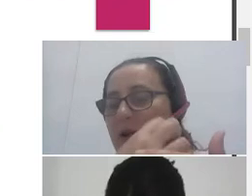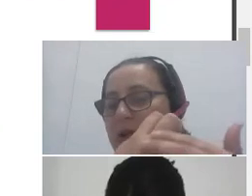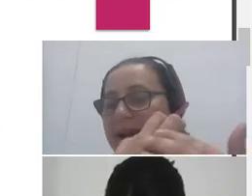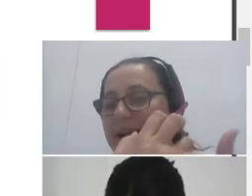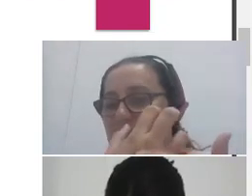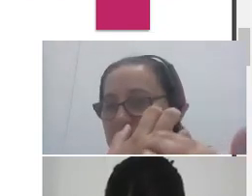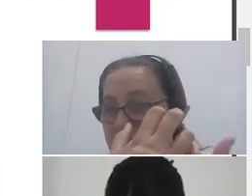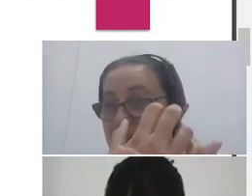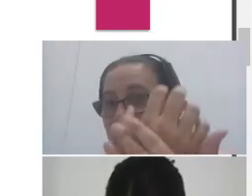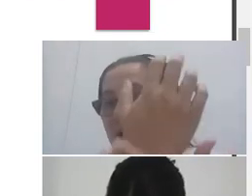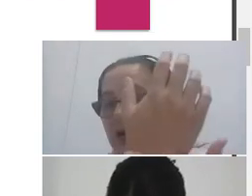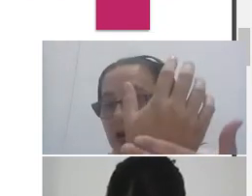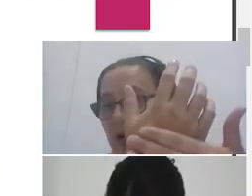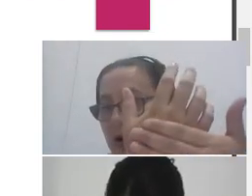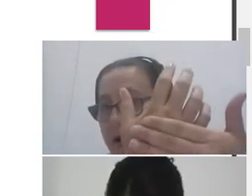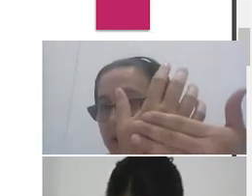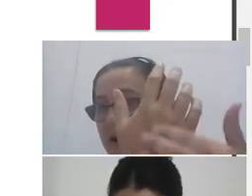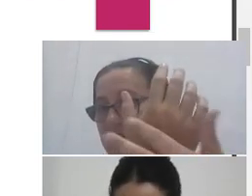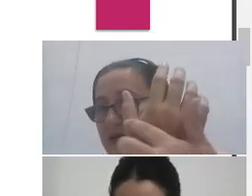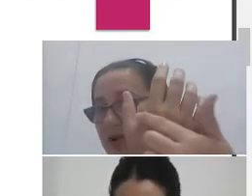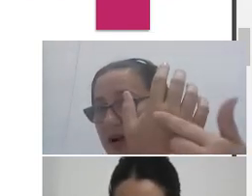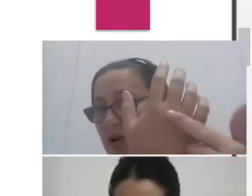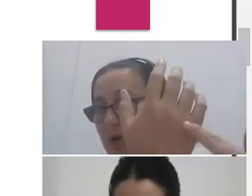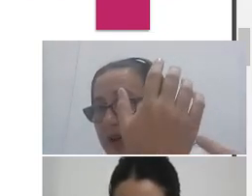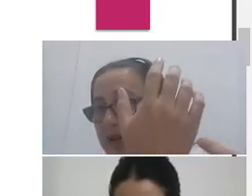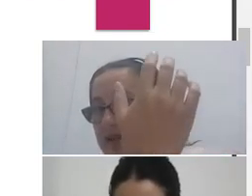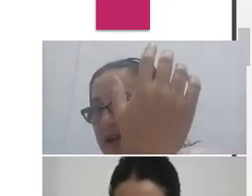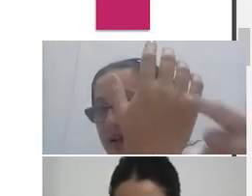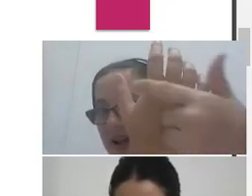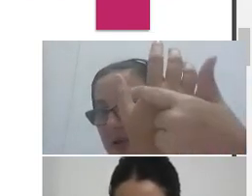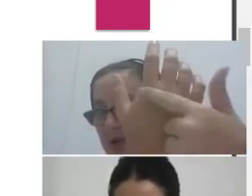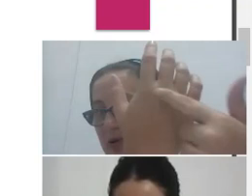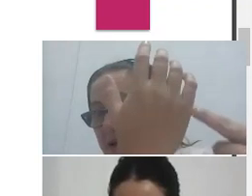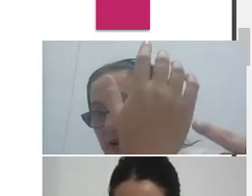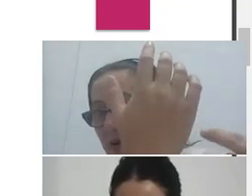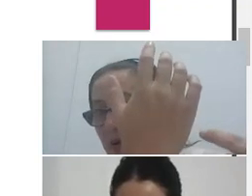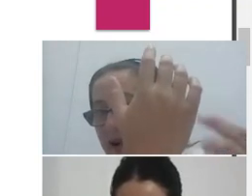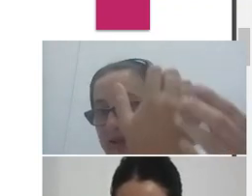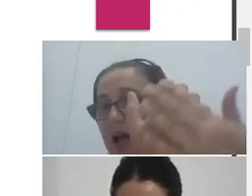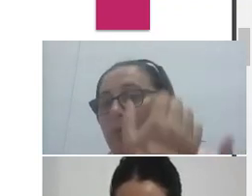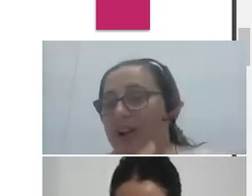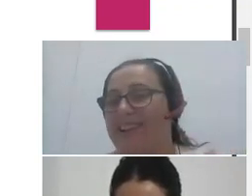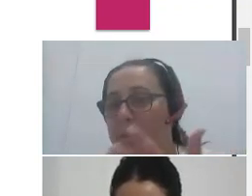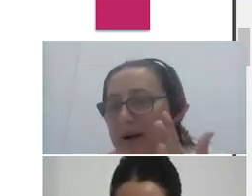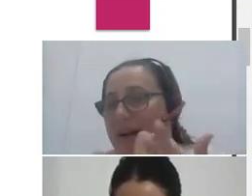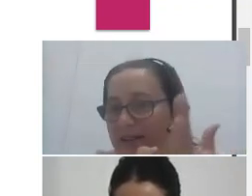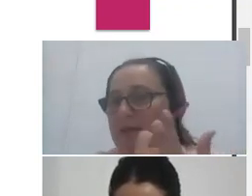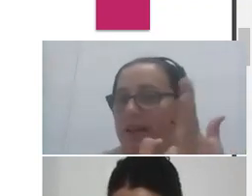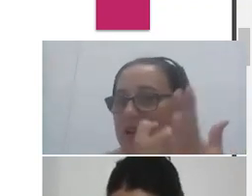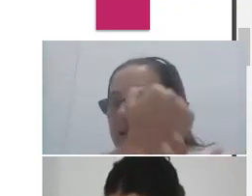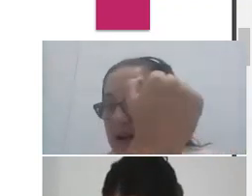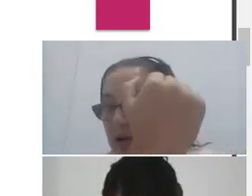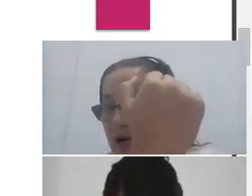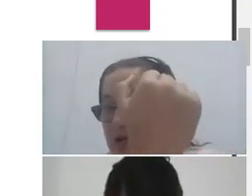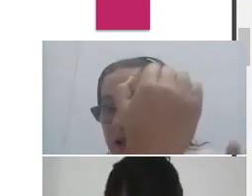incluso algunas callosidades. Cuando yo toco la piel hay zonas como estas, que incluso son más oscuras, porque están